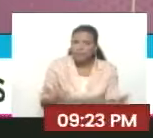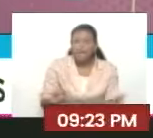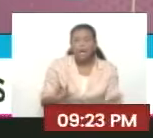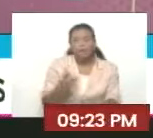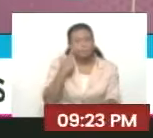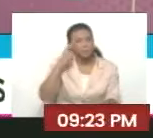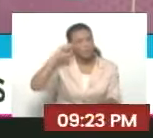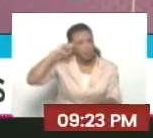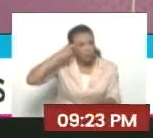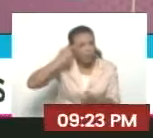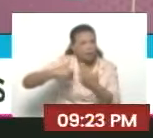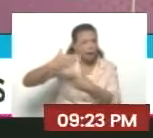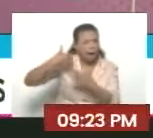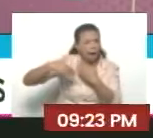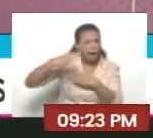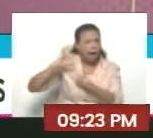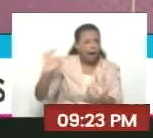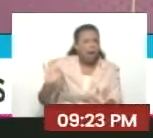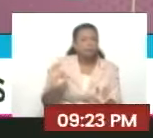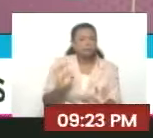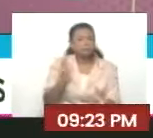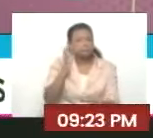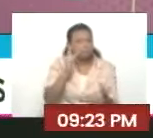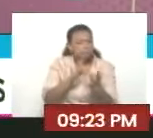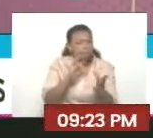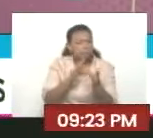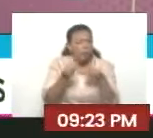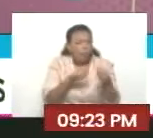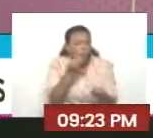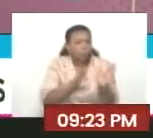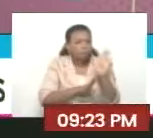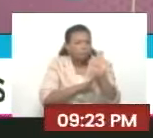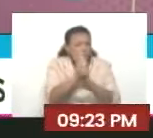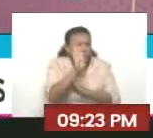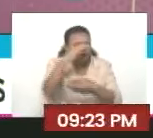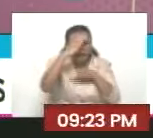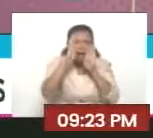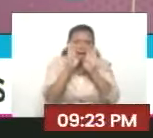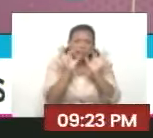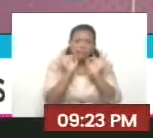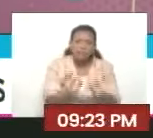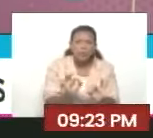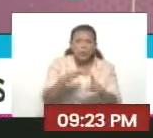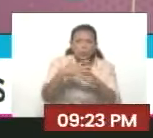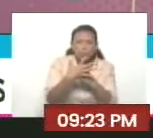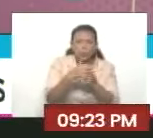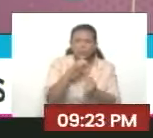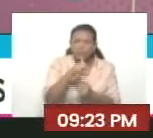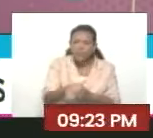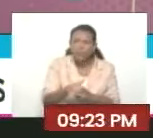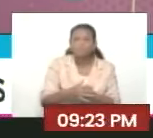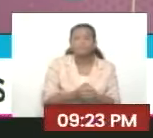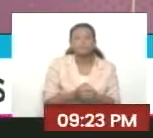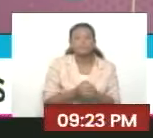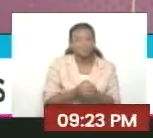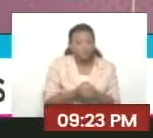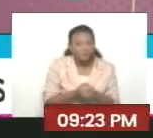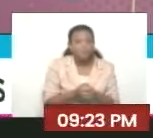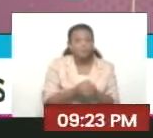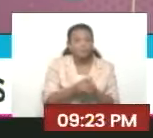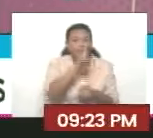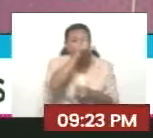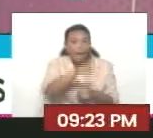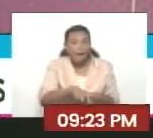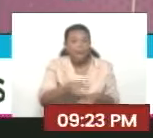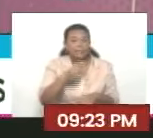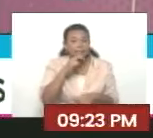lo recuerda, presidente, porque además sigue muy de cerca cómo se desarrolla pues toda la atención a estos casos reportados. Miriam Gil,